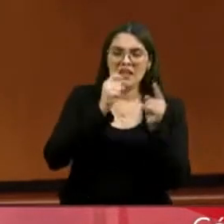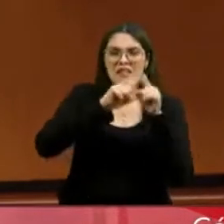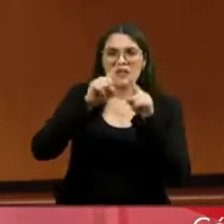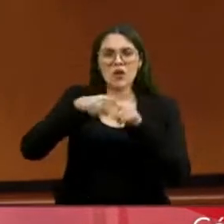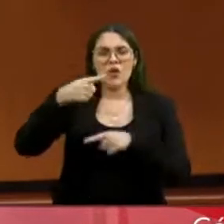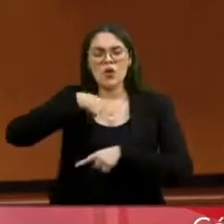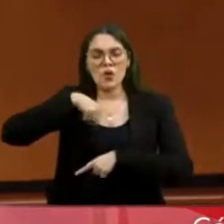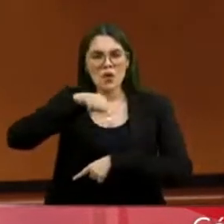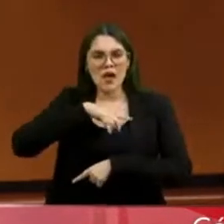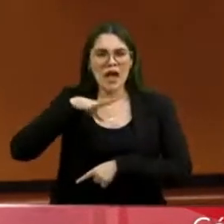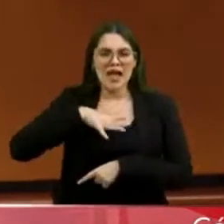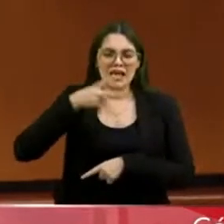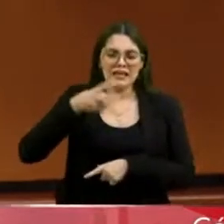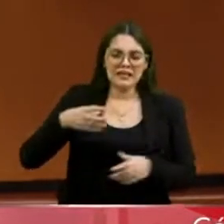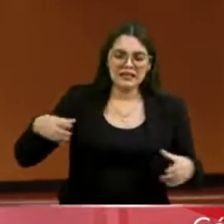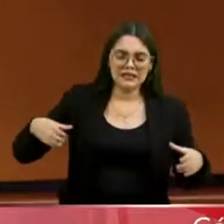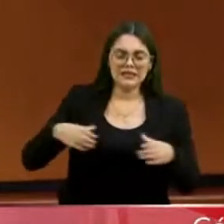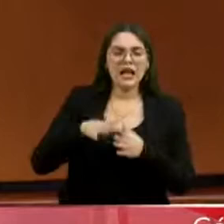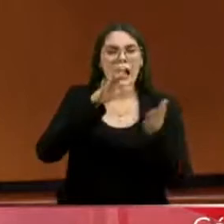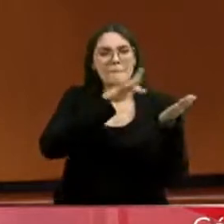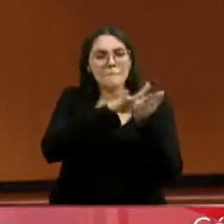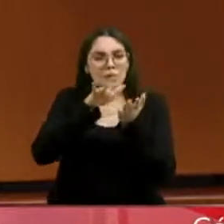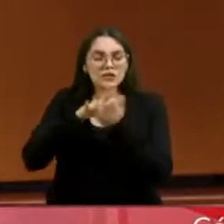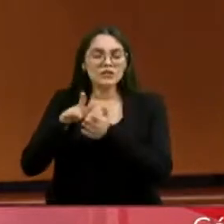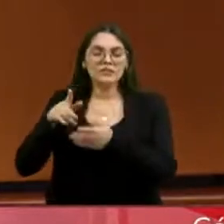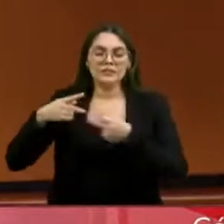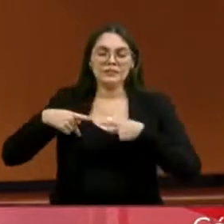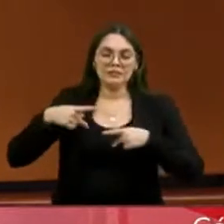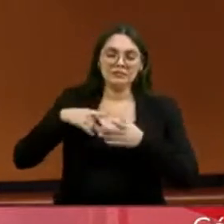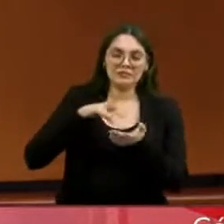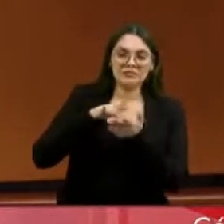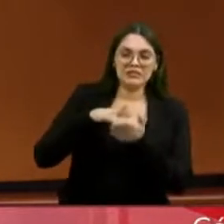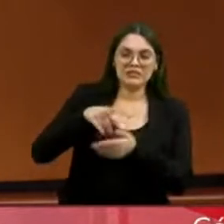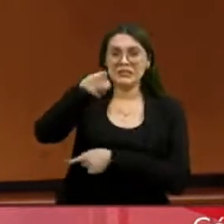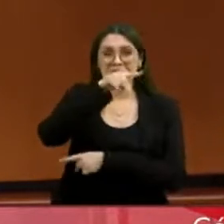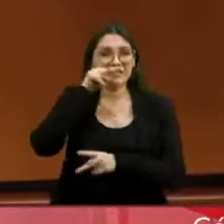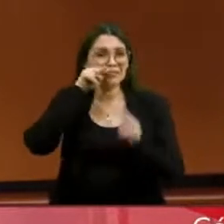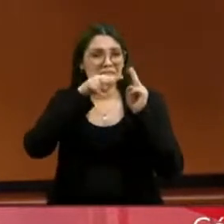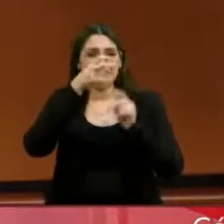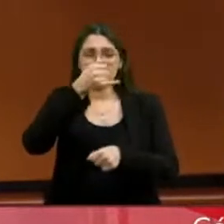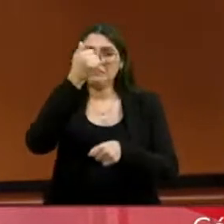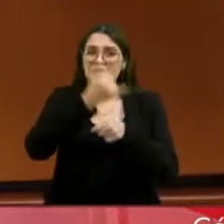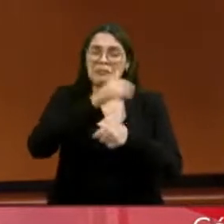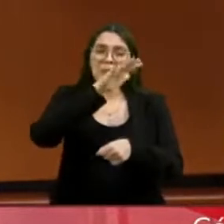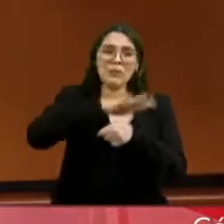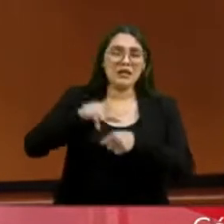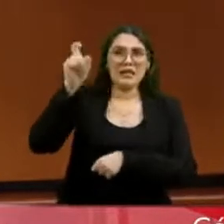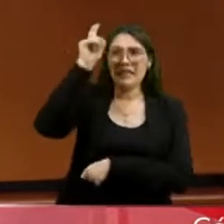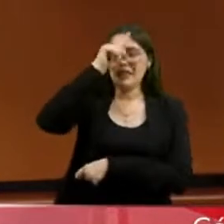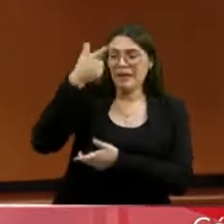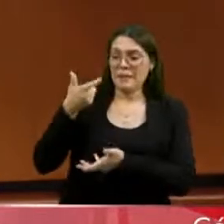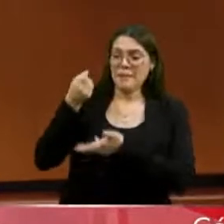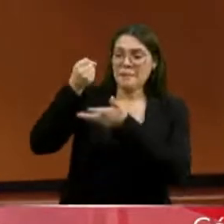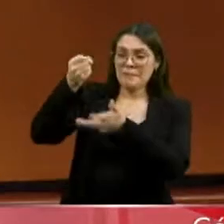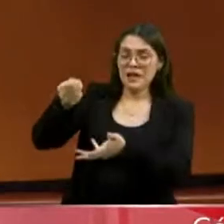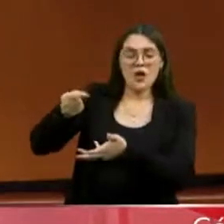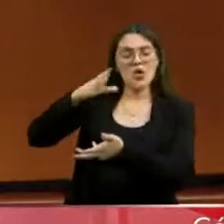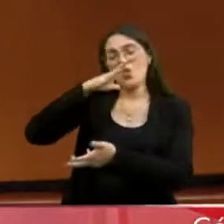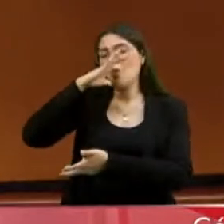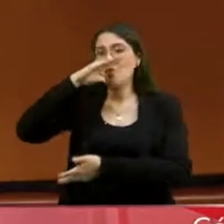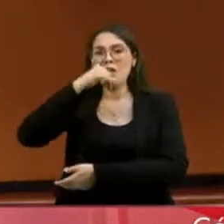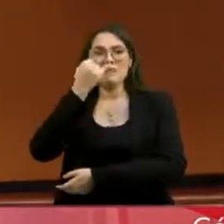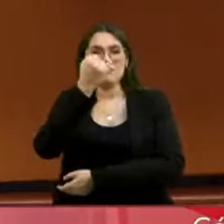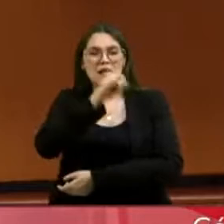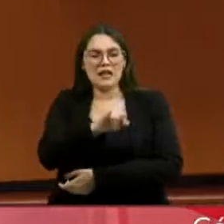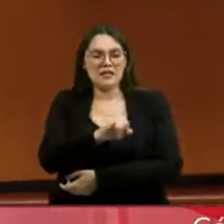compromisos de apoyos sociales eran imposibles de cubrir con el presupuesto de la nación.